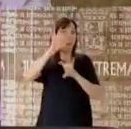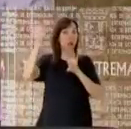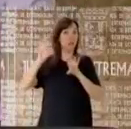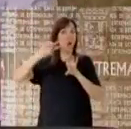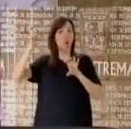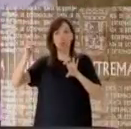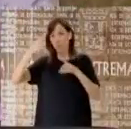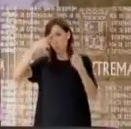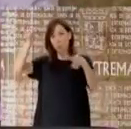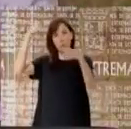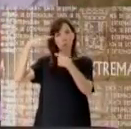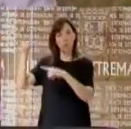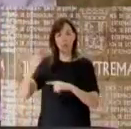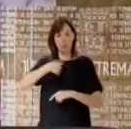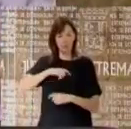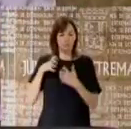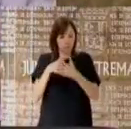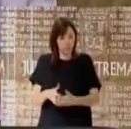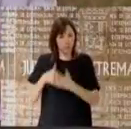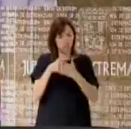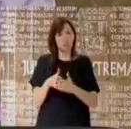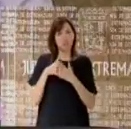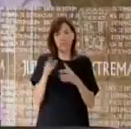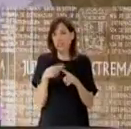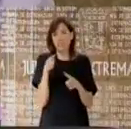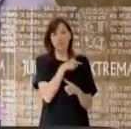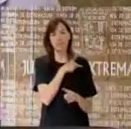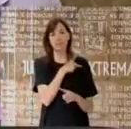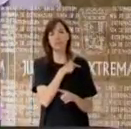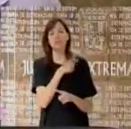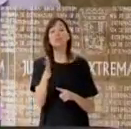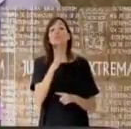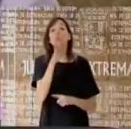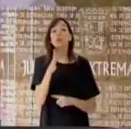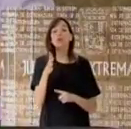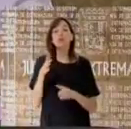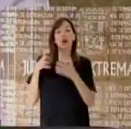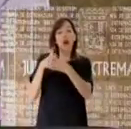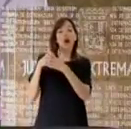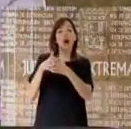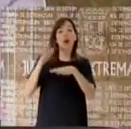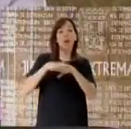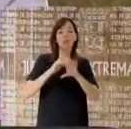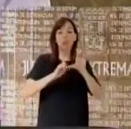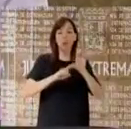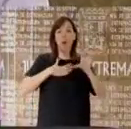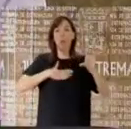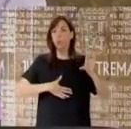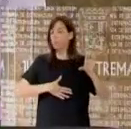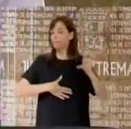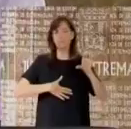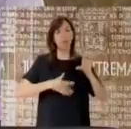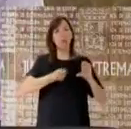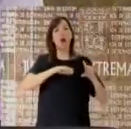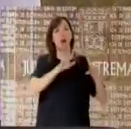se tiene que poner a pelear, no, lo siguiente. Porque no es pelear para Extremadura, es pelear para este país, para un país